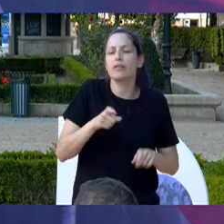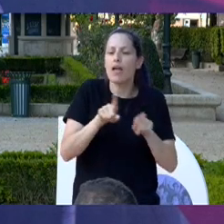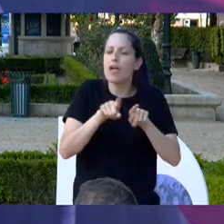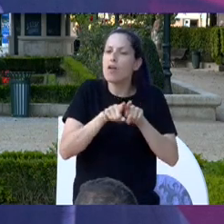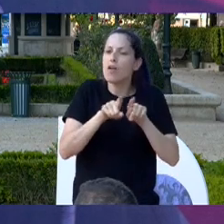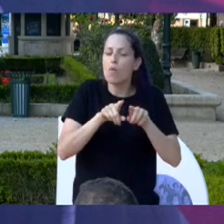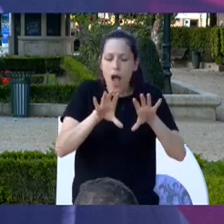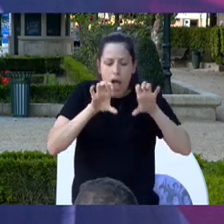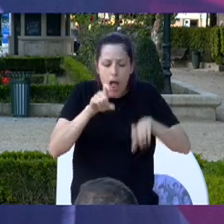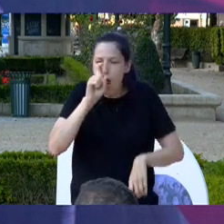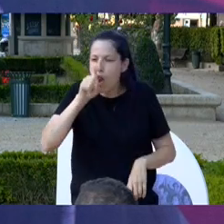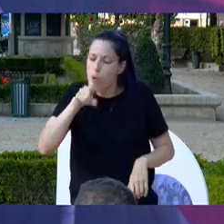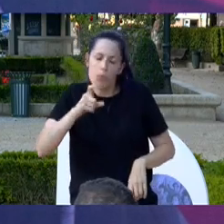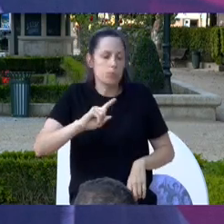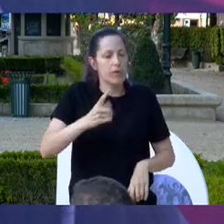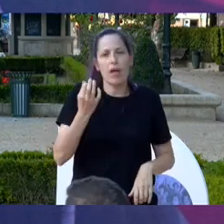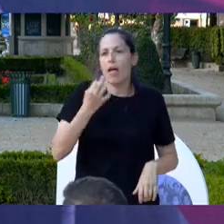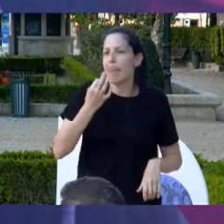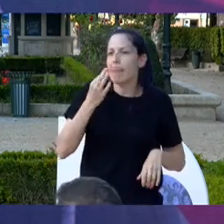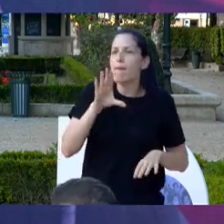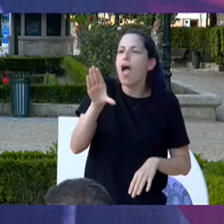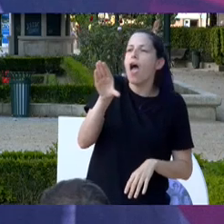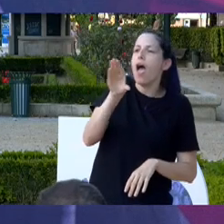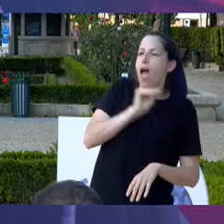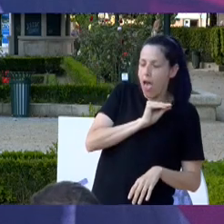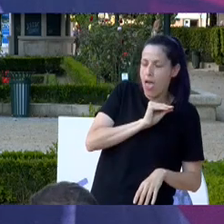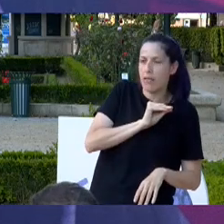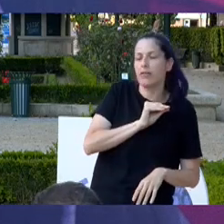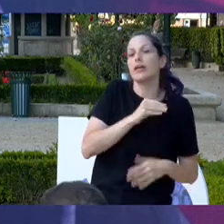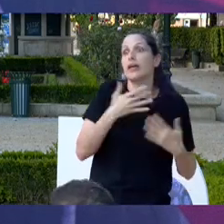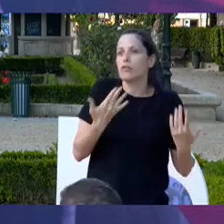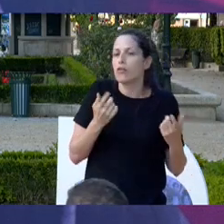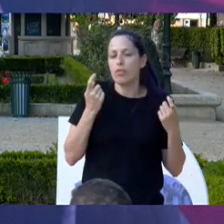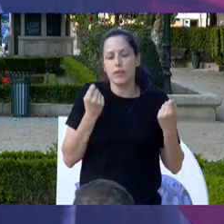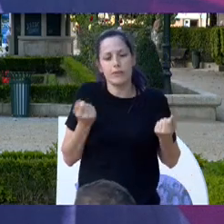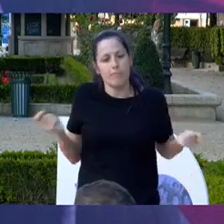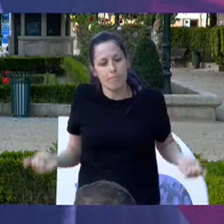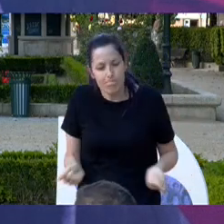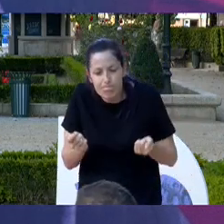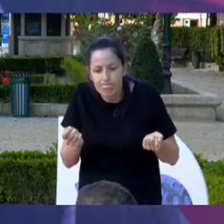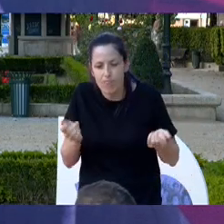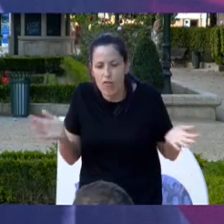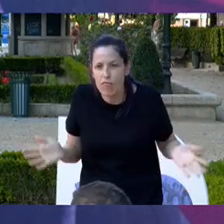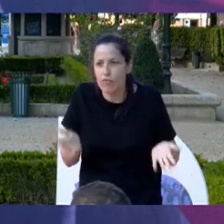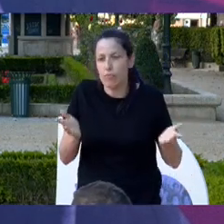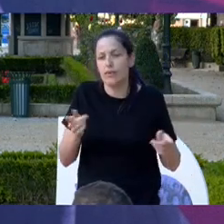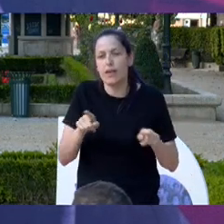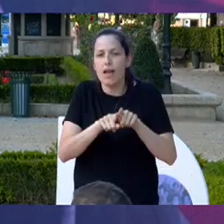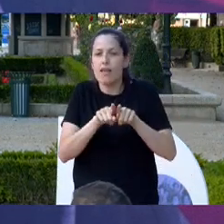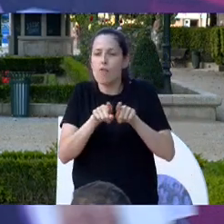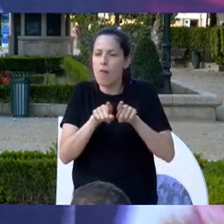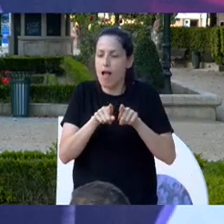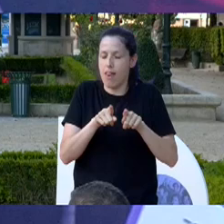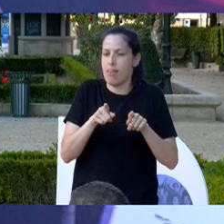que fomentar no alumnado pois que teña curiosidade, non? E iso pois vai a ser moi importante e vai a marcar